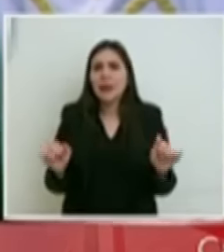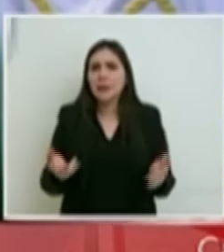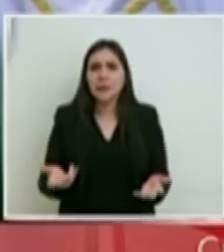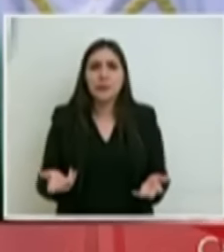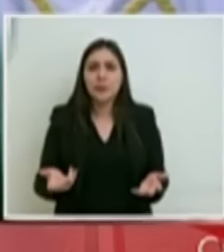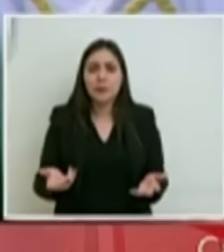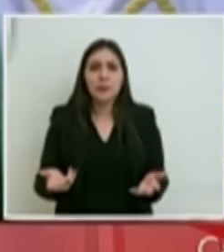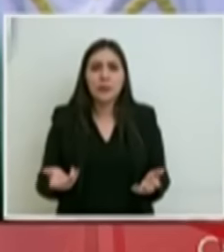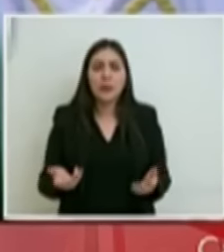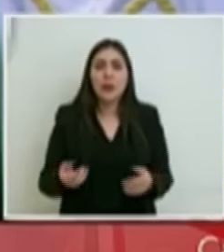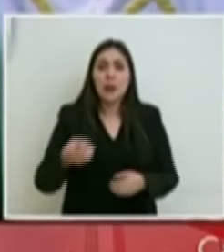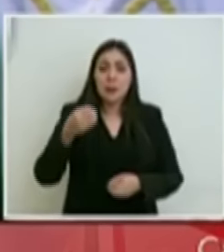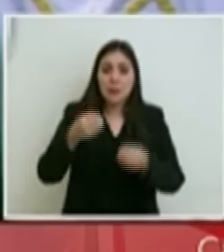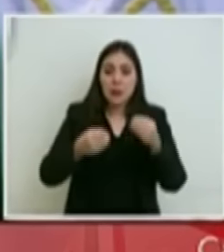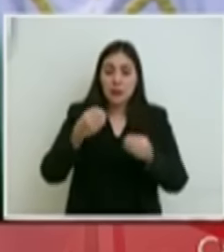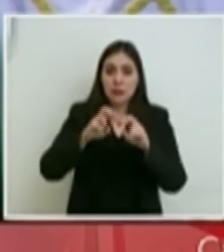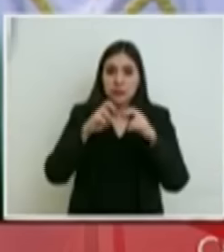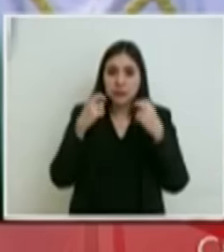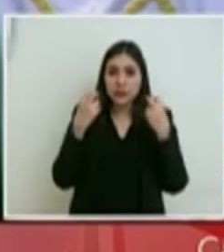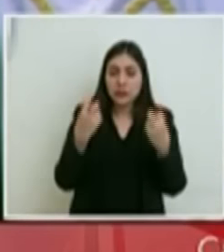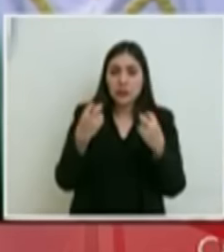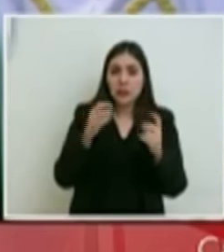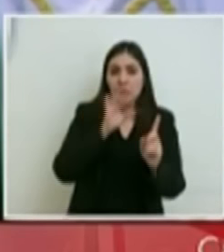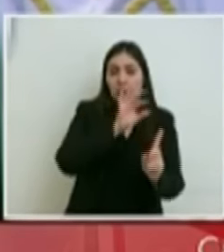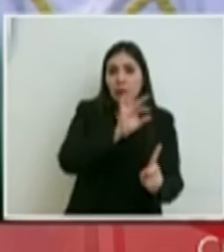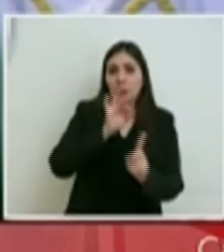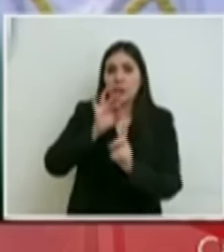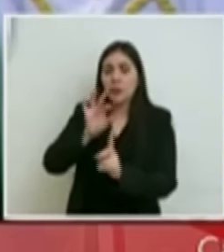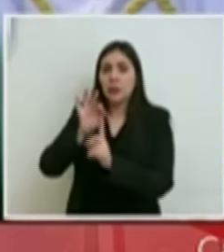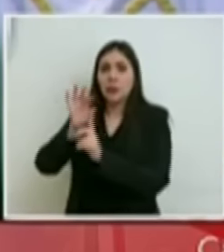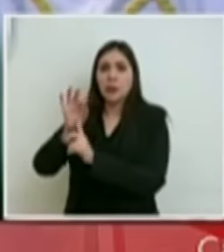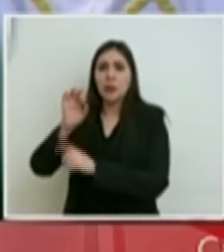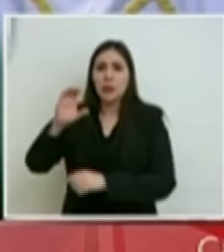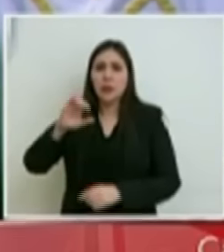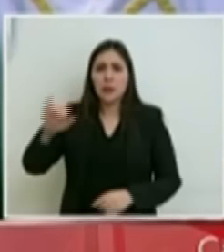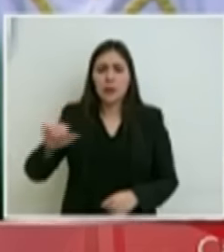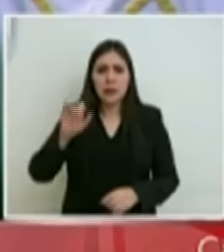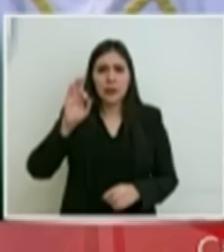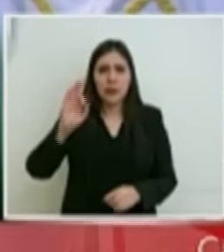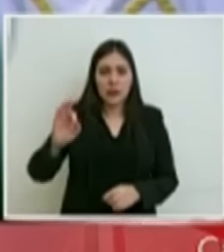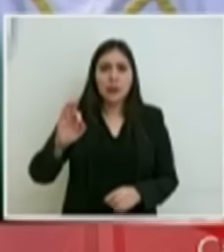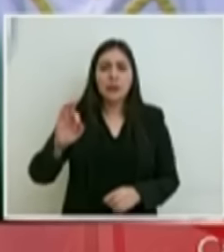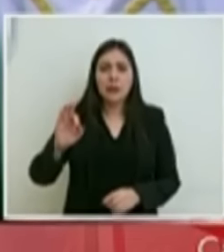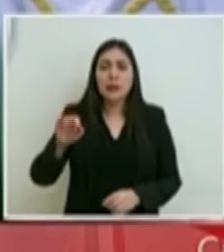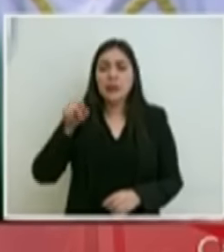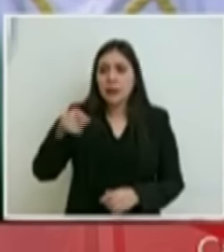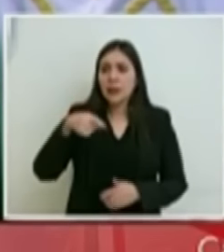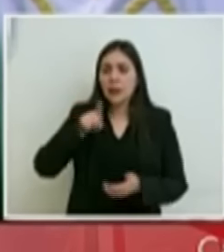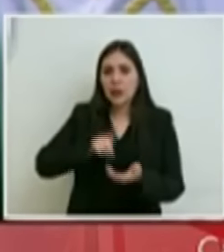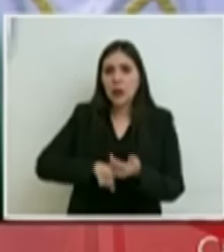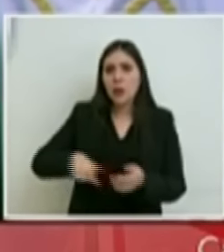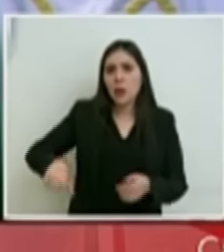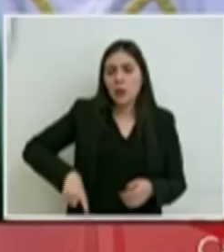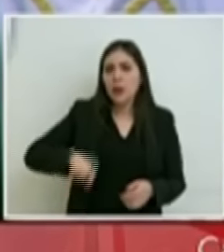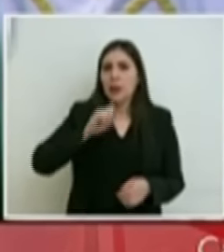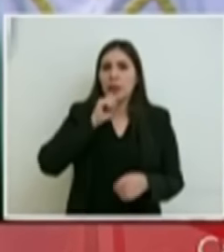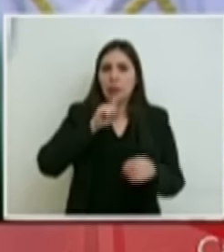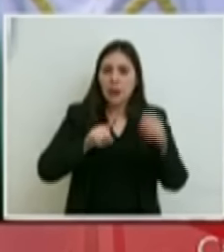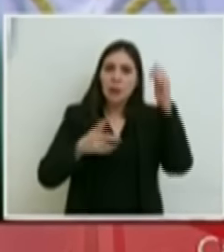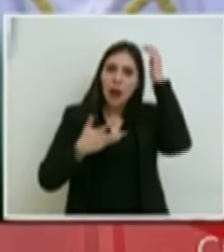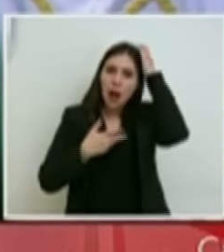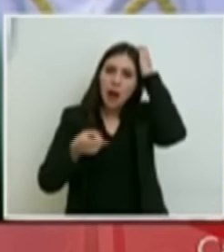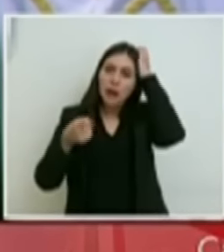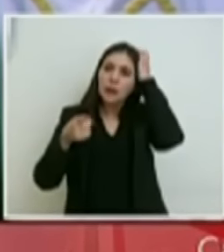Magistrados y jueces de distritos son nombrados por el Consejo de la Judicatura, donde también el gobierno tendría